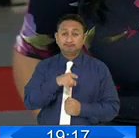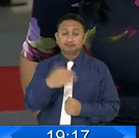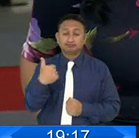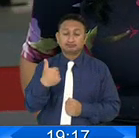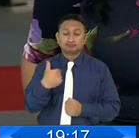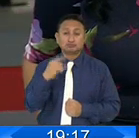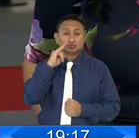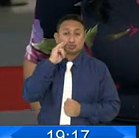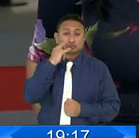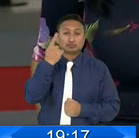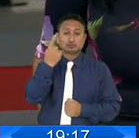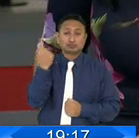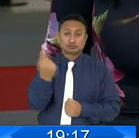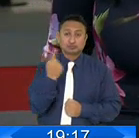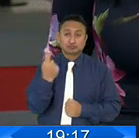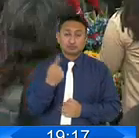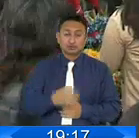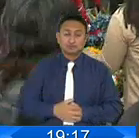una menor de edad en la orfandad.